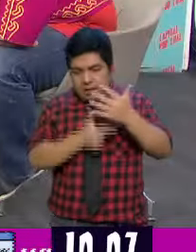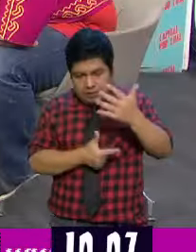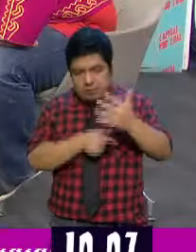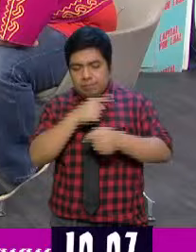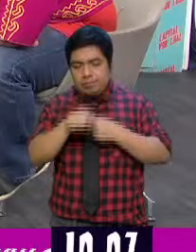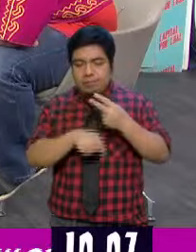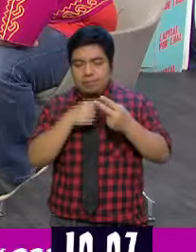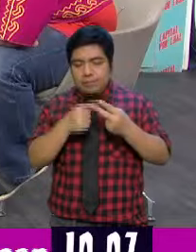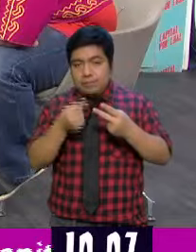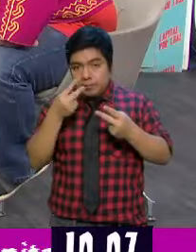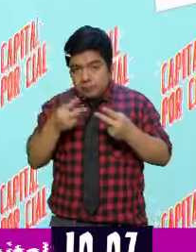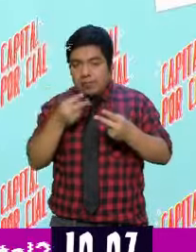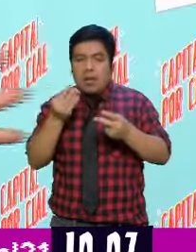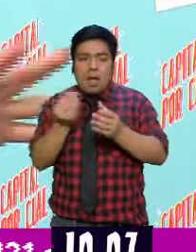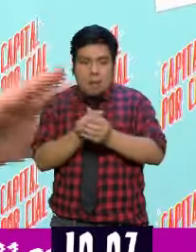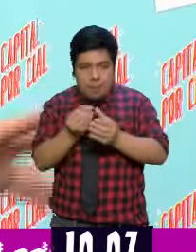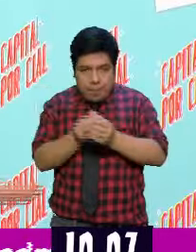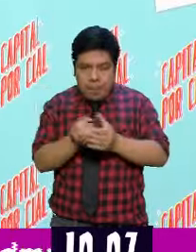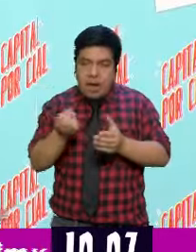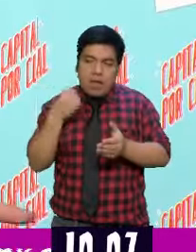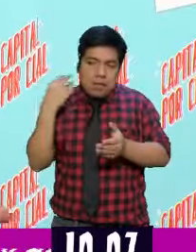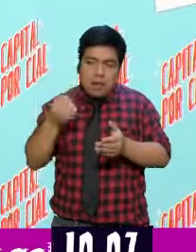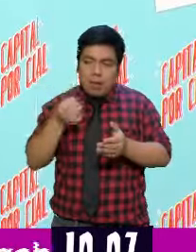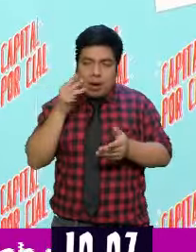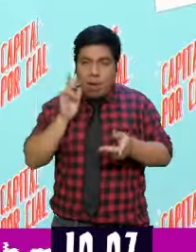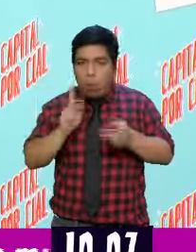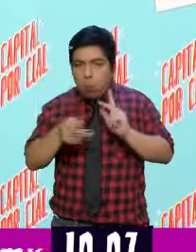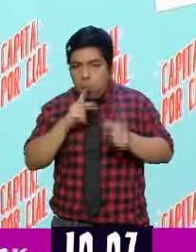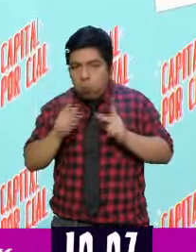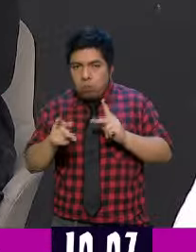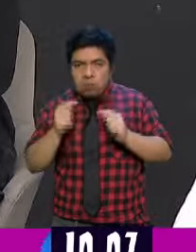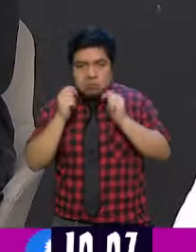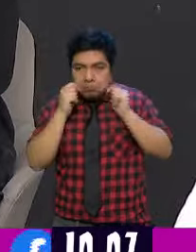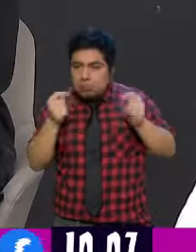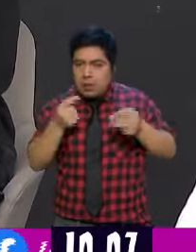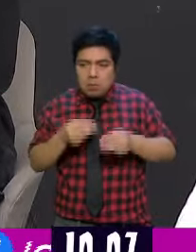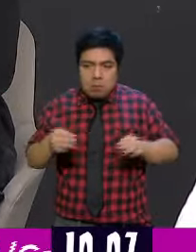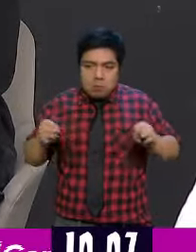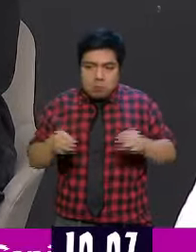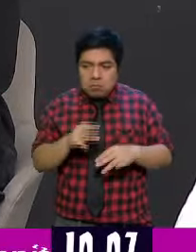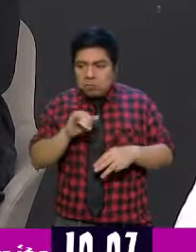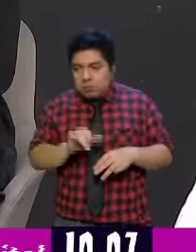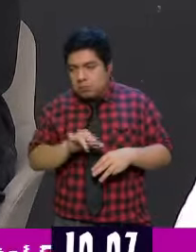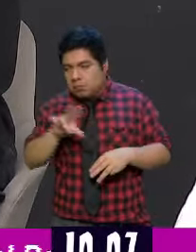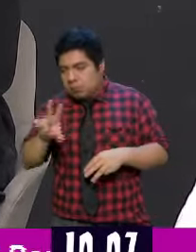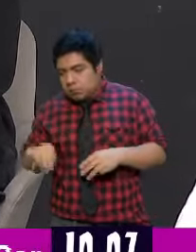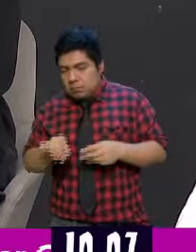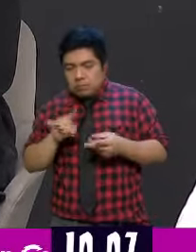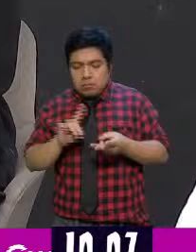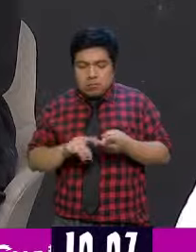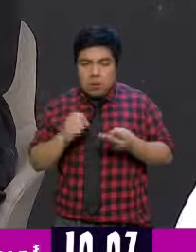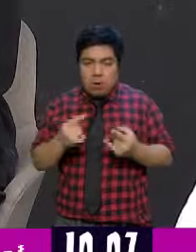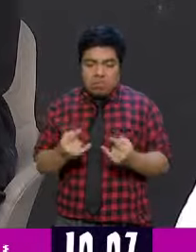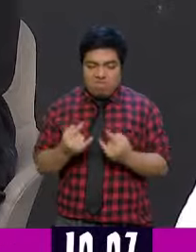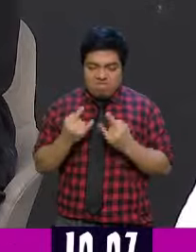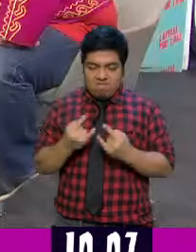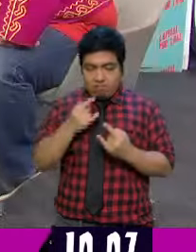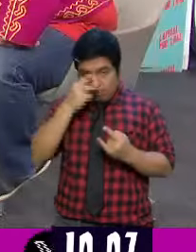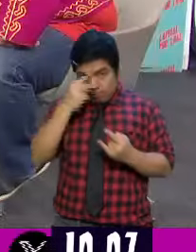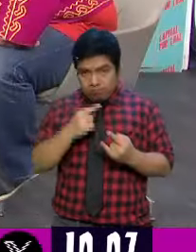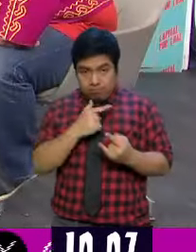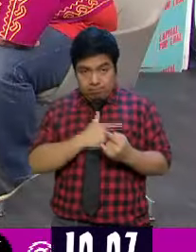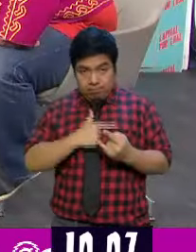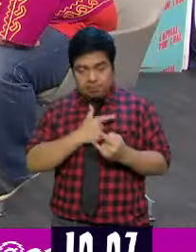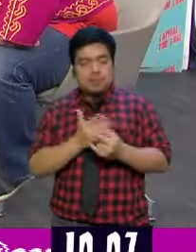pláticas, conferencias que a todos nos pueden interesar, sean uh-huh. músicos o no. Uh-huh. Si son degustadores del rock mexicano, hay que